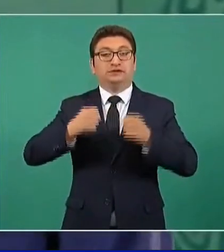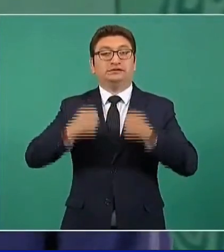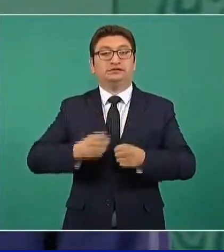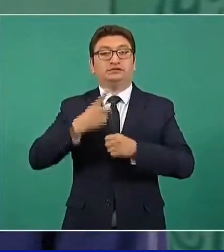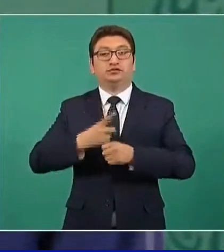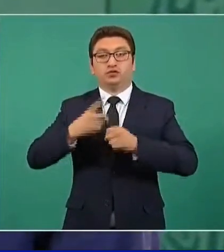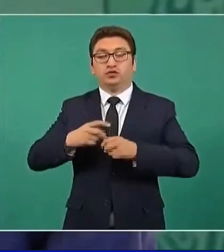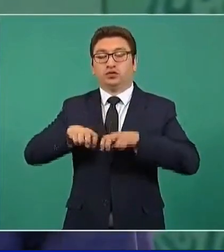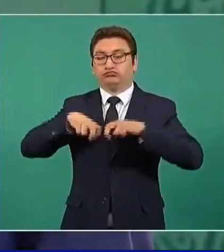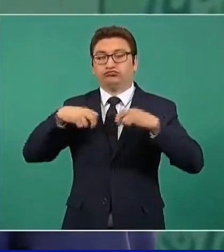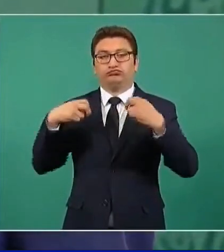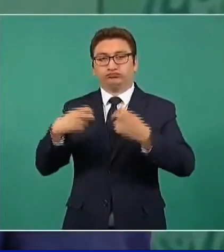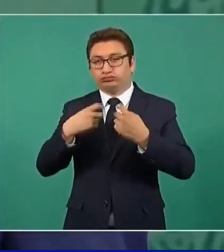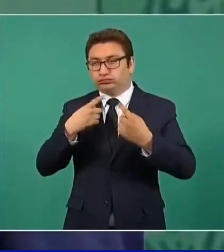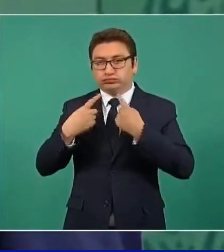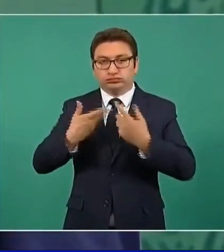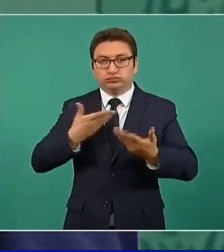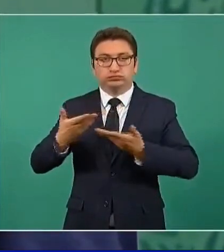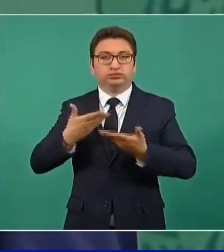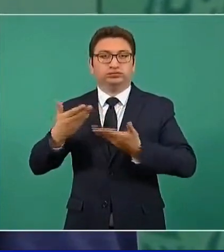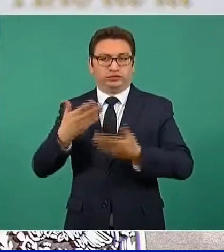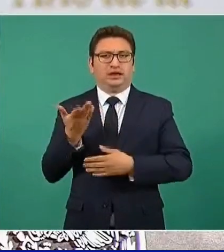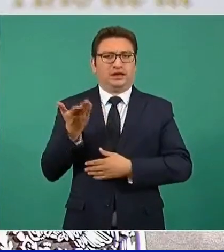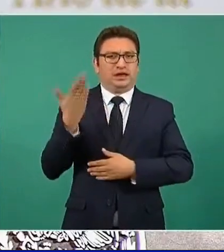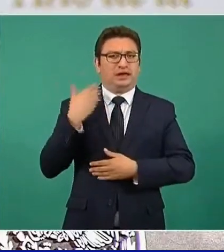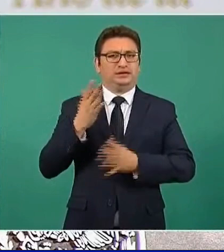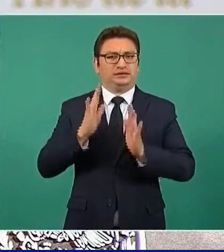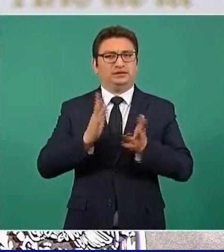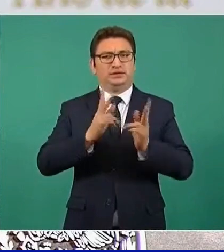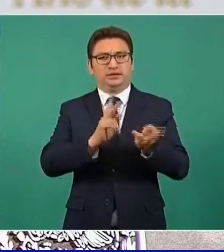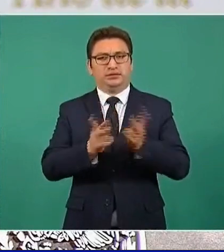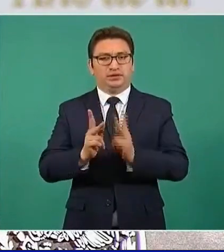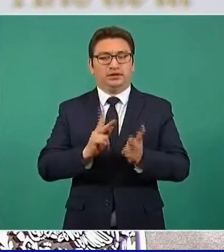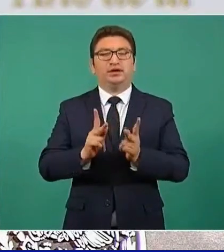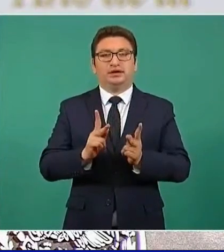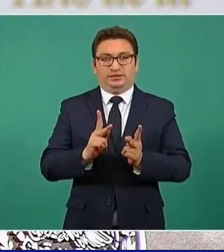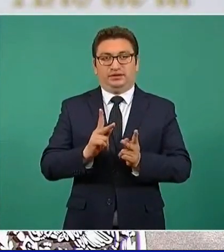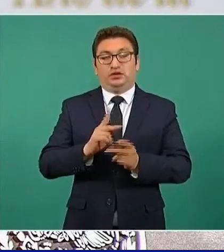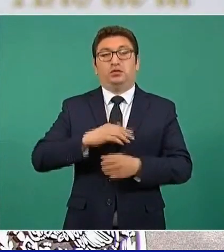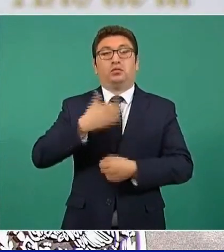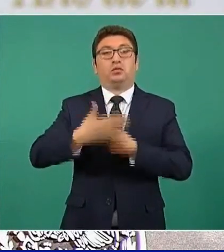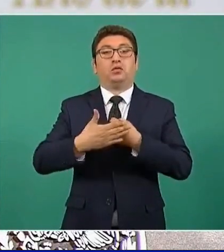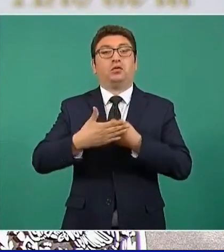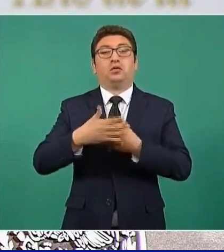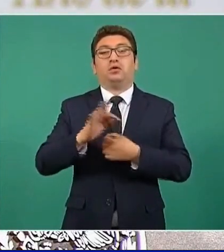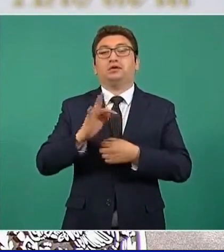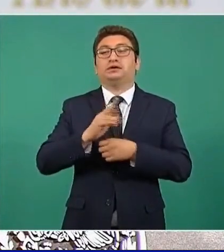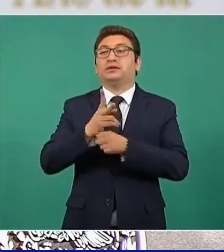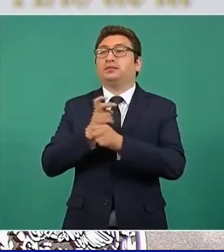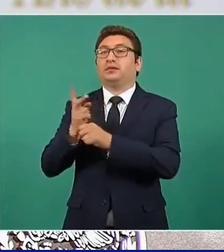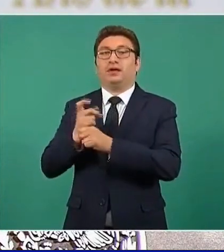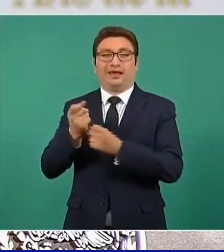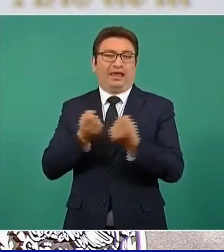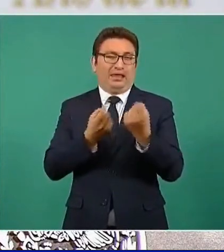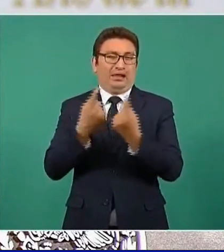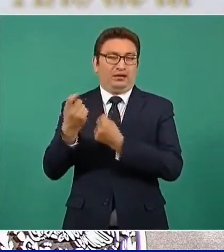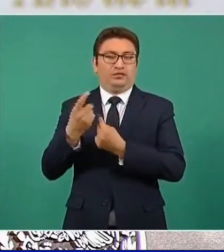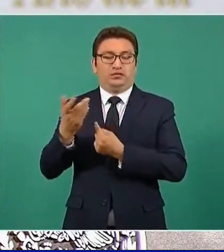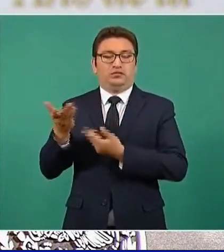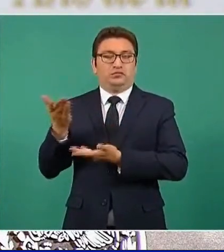Ya en una ocasión hablamos de que les íbamos a invitar, no a todos, pero